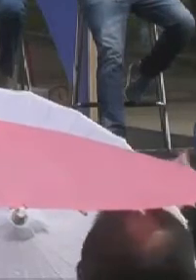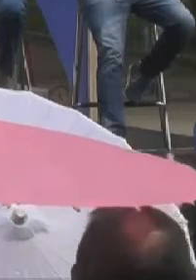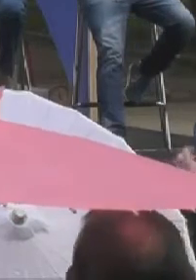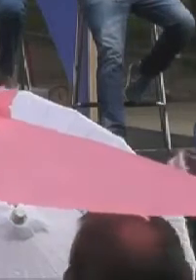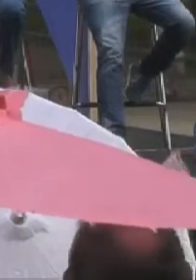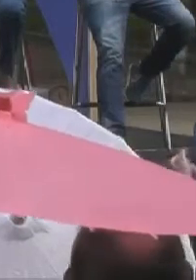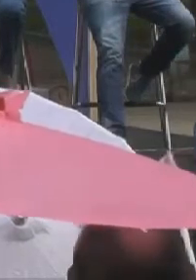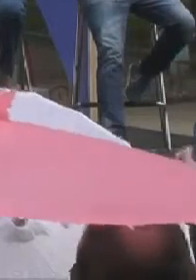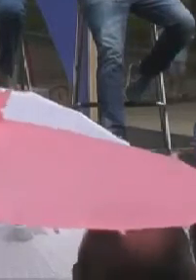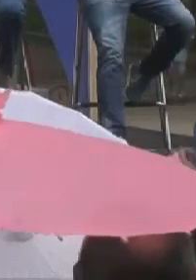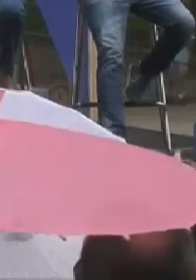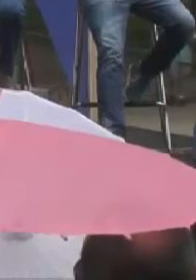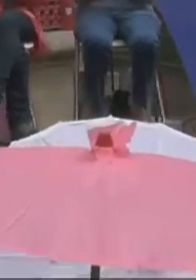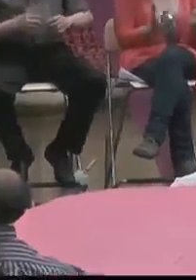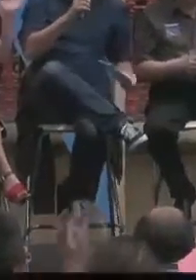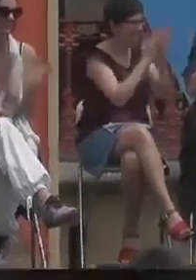gracias.